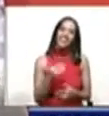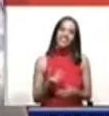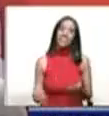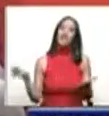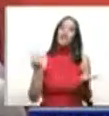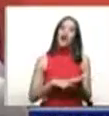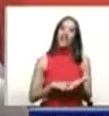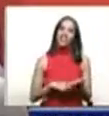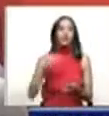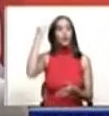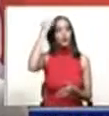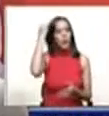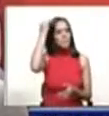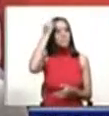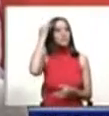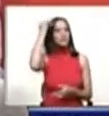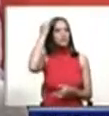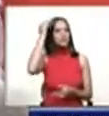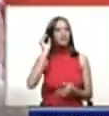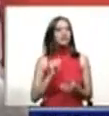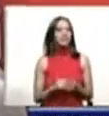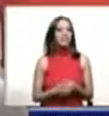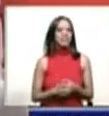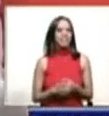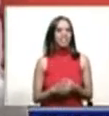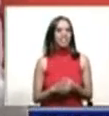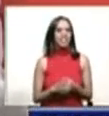son unas mentes. Ese tema lo mandamos en